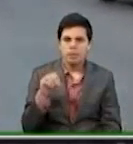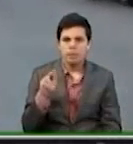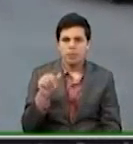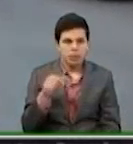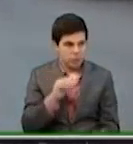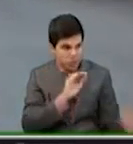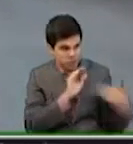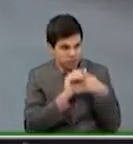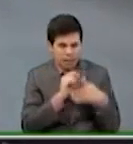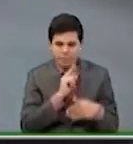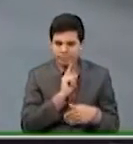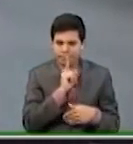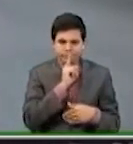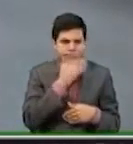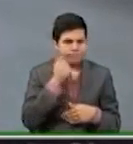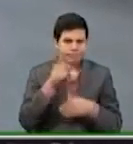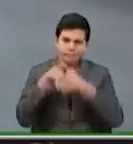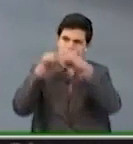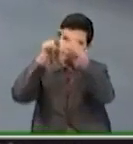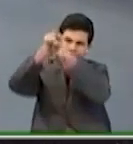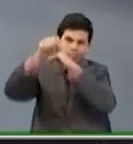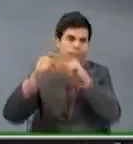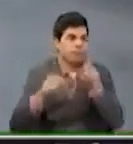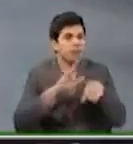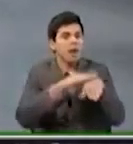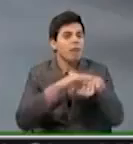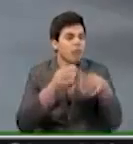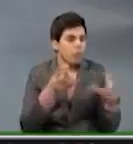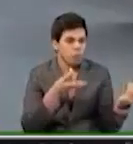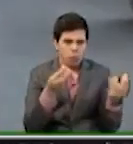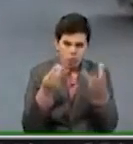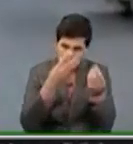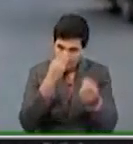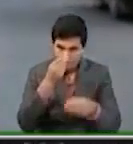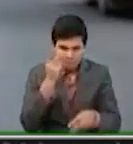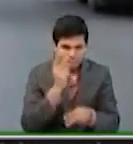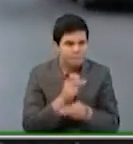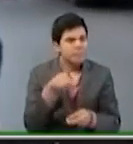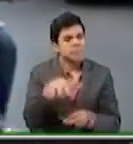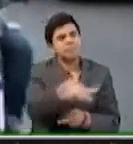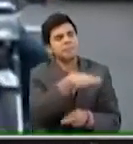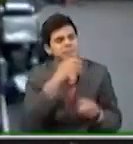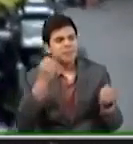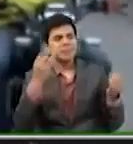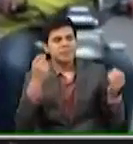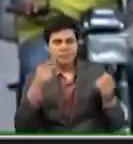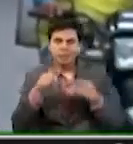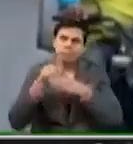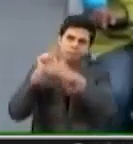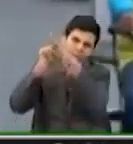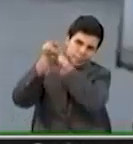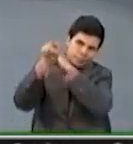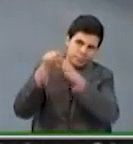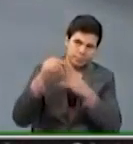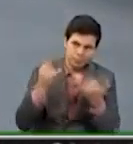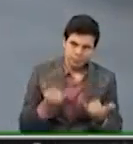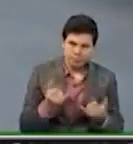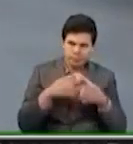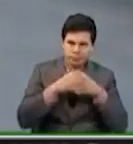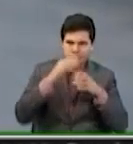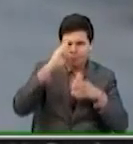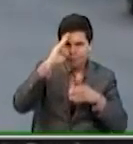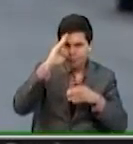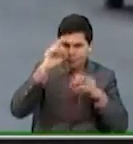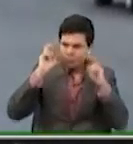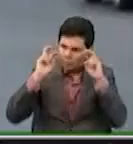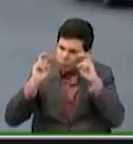a conocer la presencia de bandas criminales que, según él y su sector, pues denunciaba. Esta situación hace materia de investigación por parte